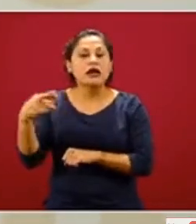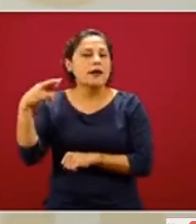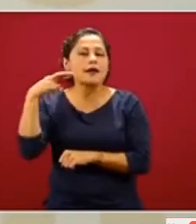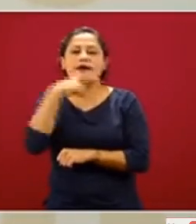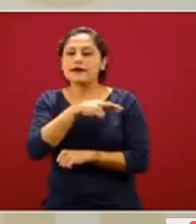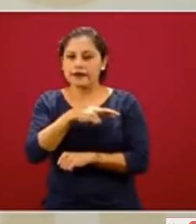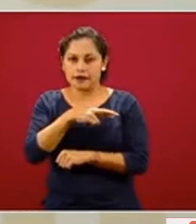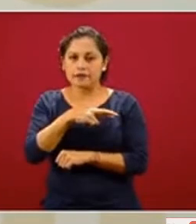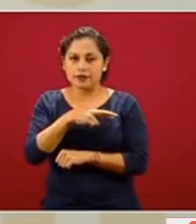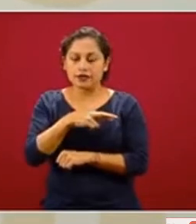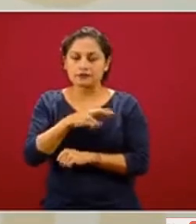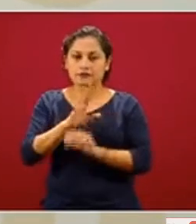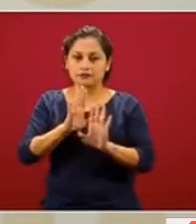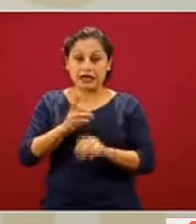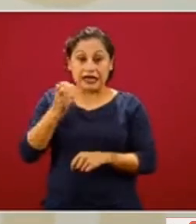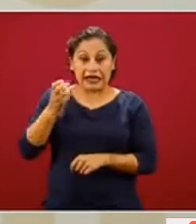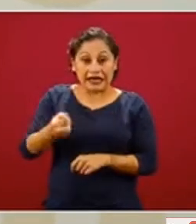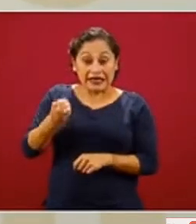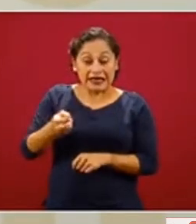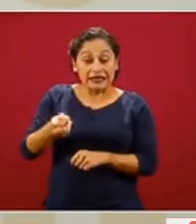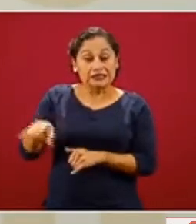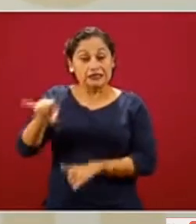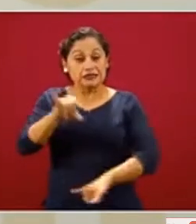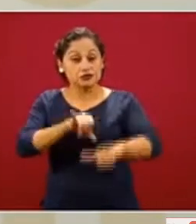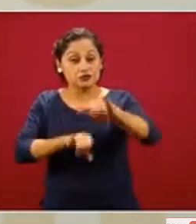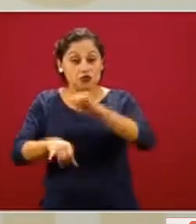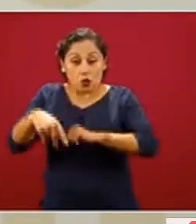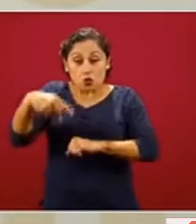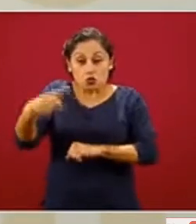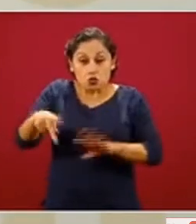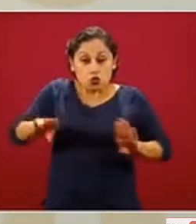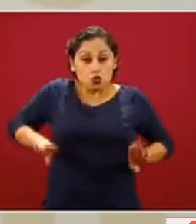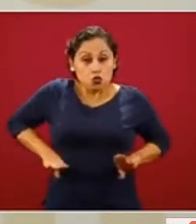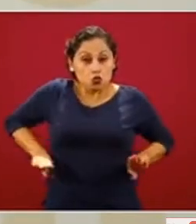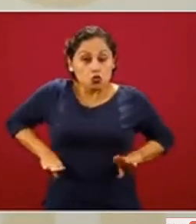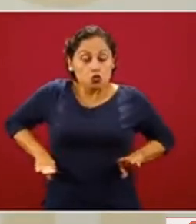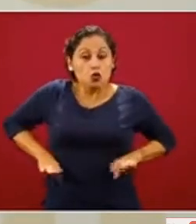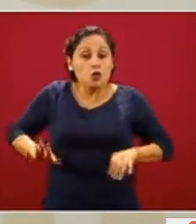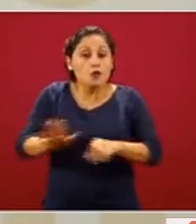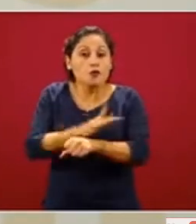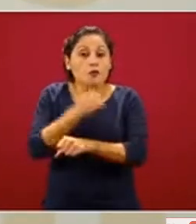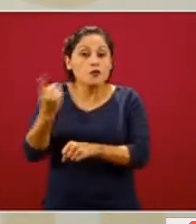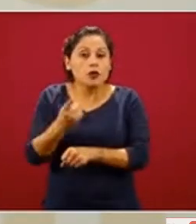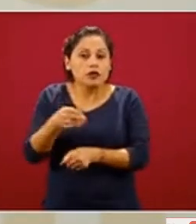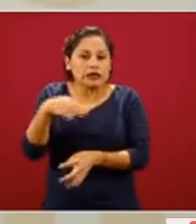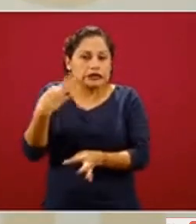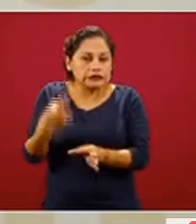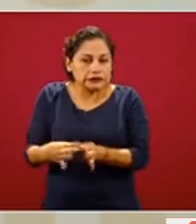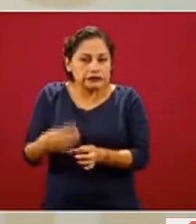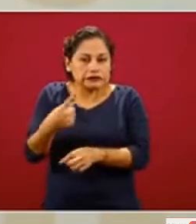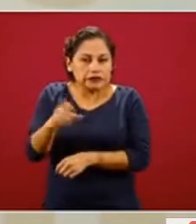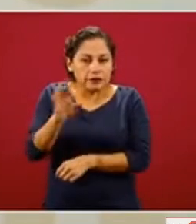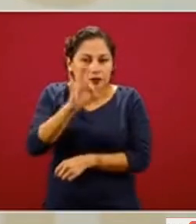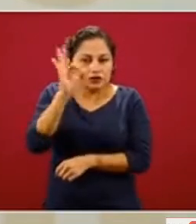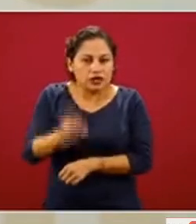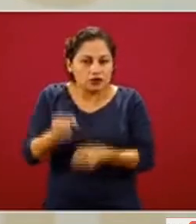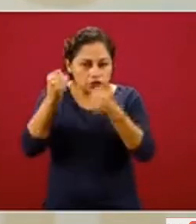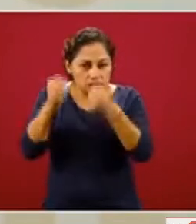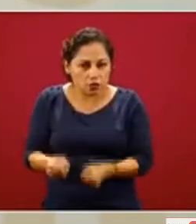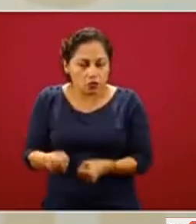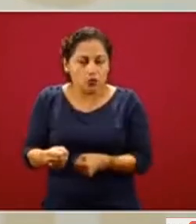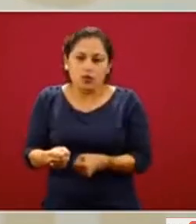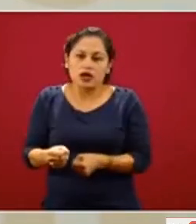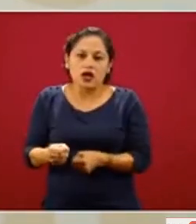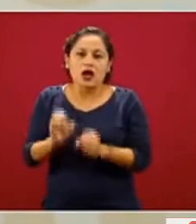documentado, tienen una sensibilidad y especificidad, es decir, la probabilidad de detectar correctamente casos positivos y